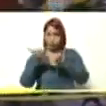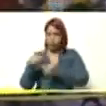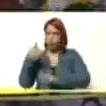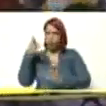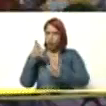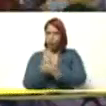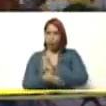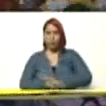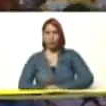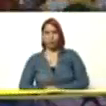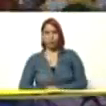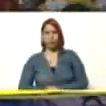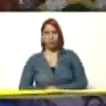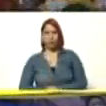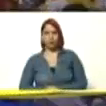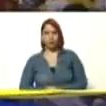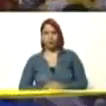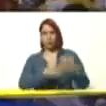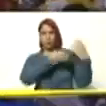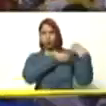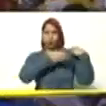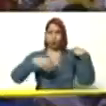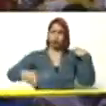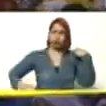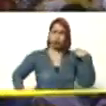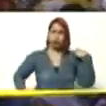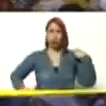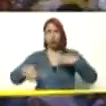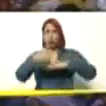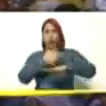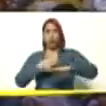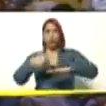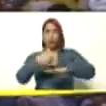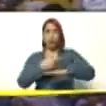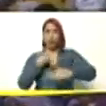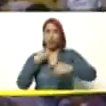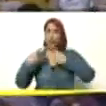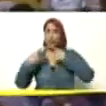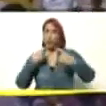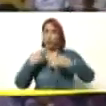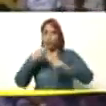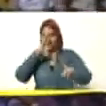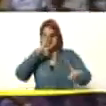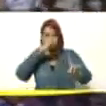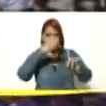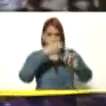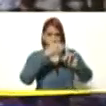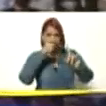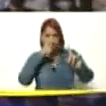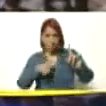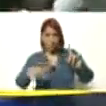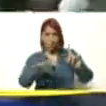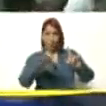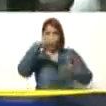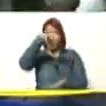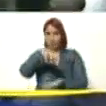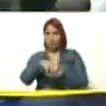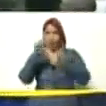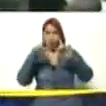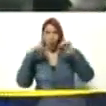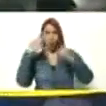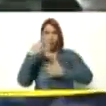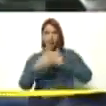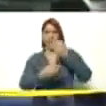sido la imposición de la banda como gobernador, y ha dado un discurso en el cual se ha dirigido al pueblo de La Guaira y ha